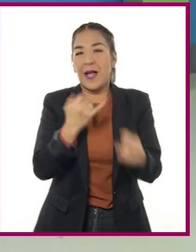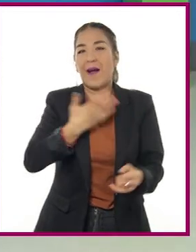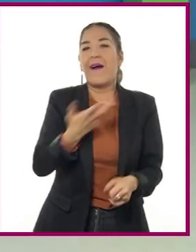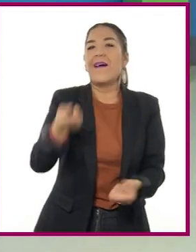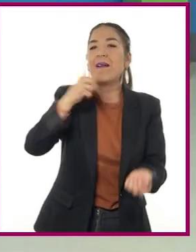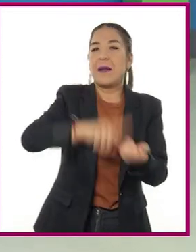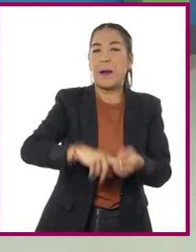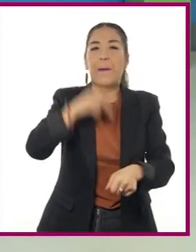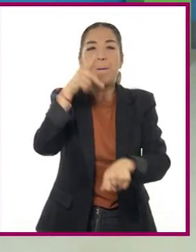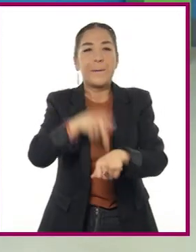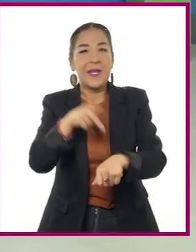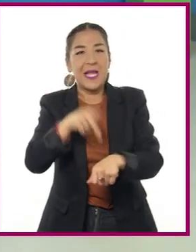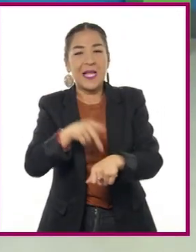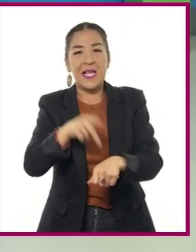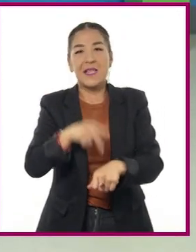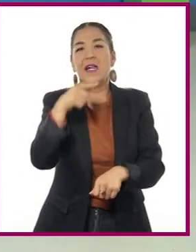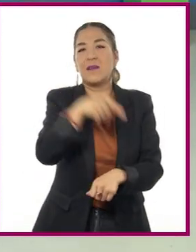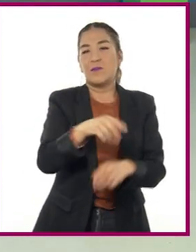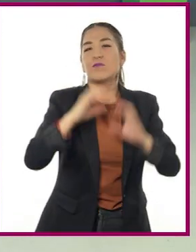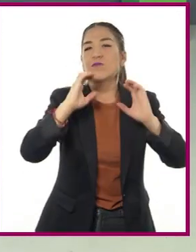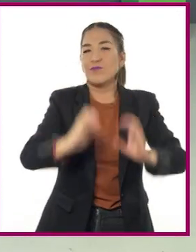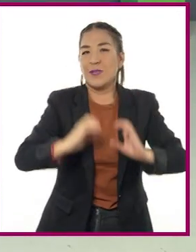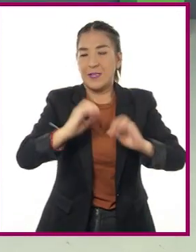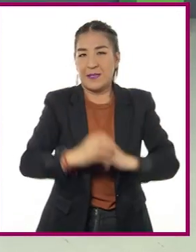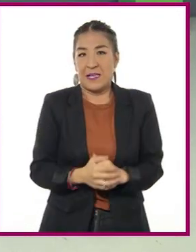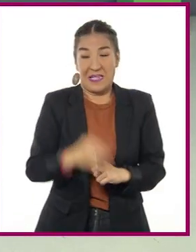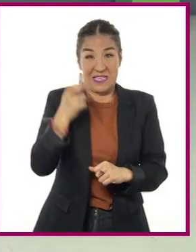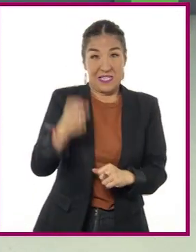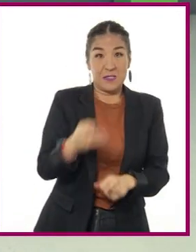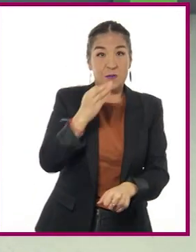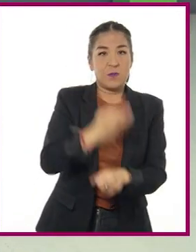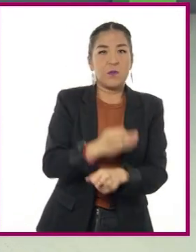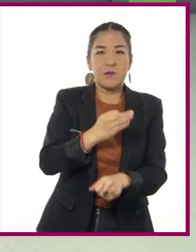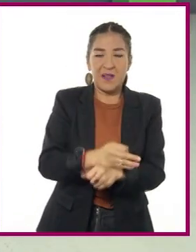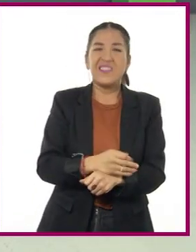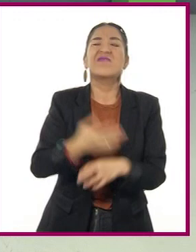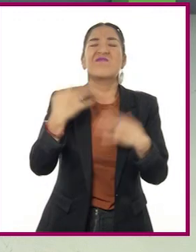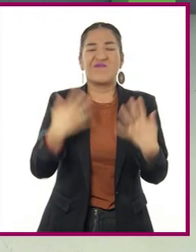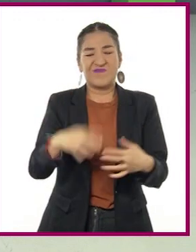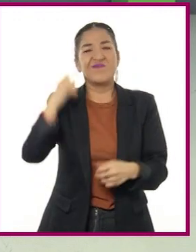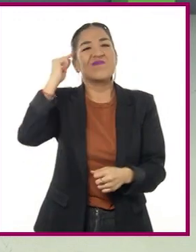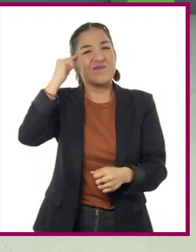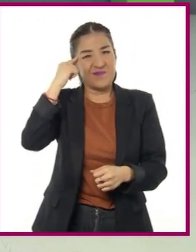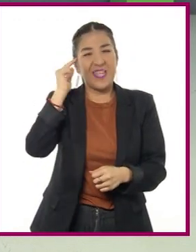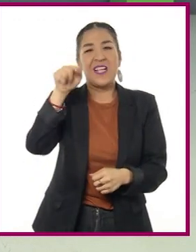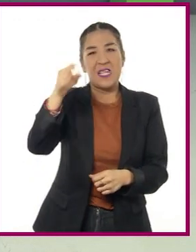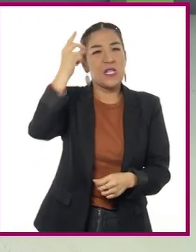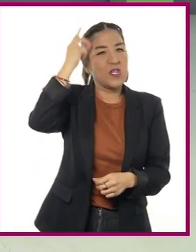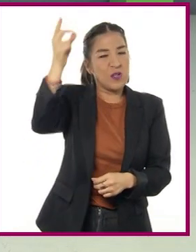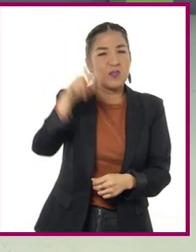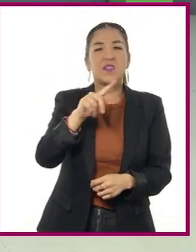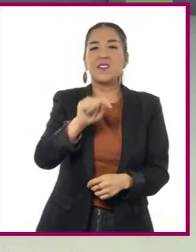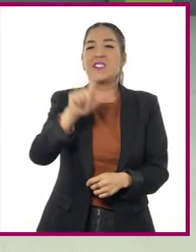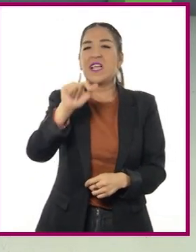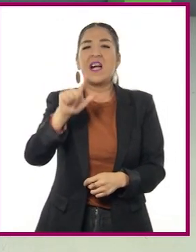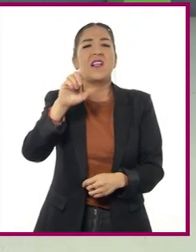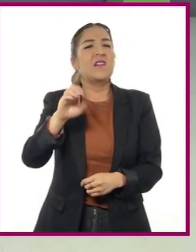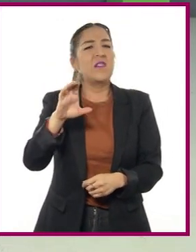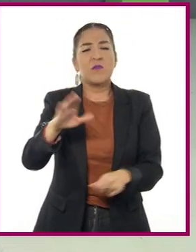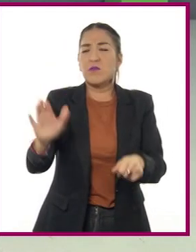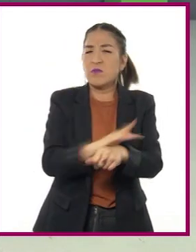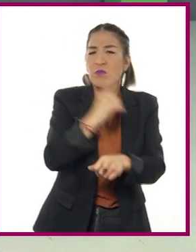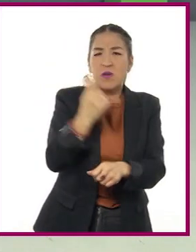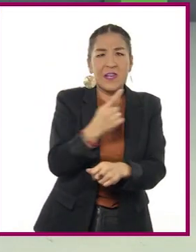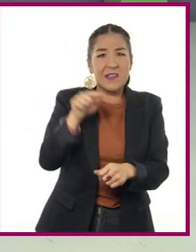piedras preciosas en su poder. De esto último estaban enojados los dioses tlaloques, porque no querían que